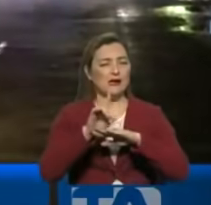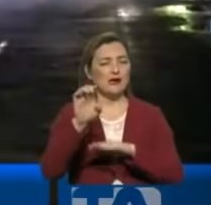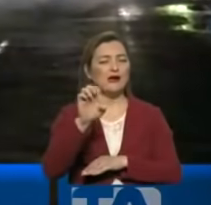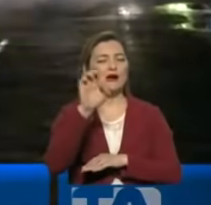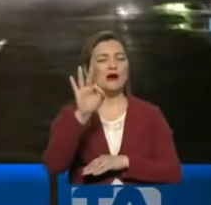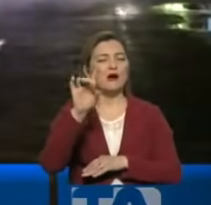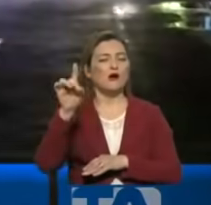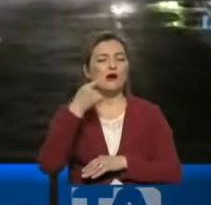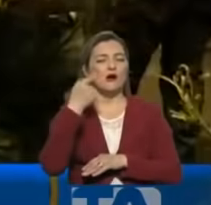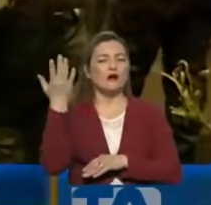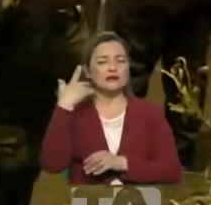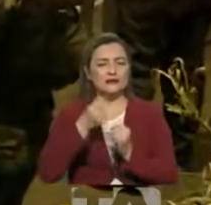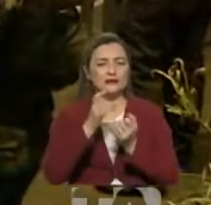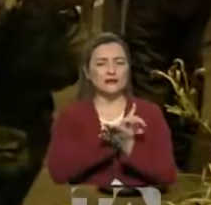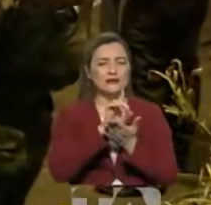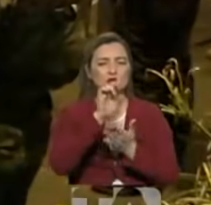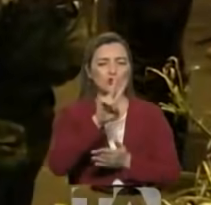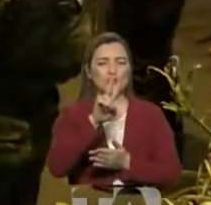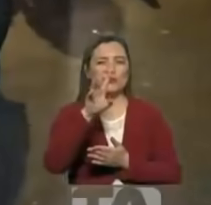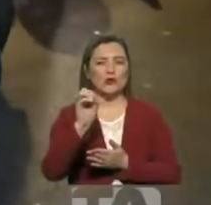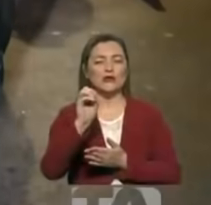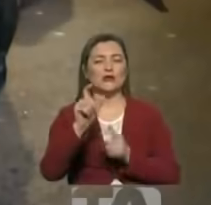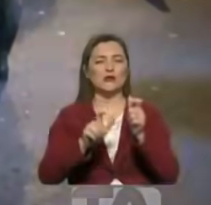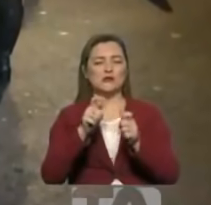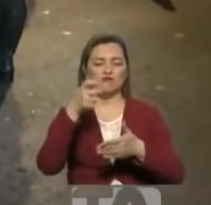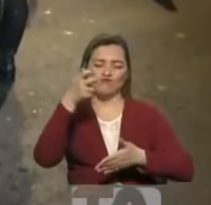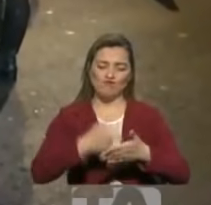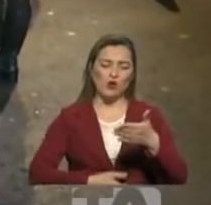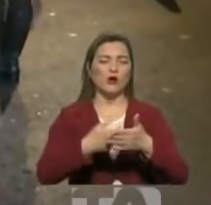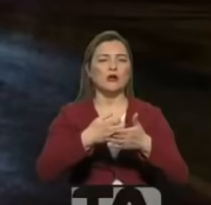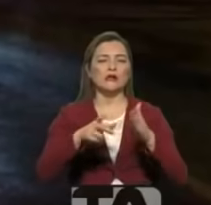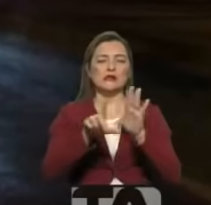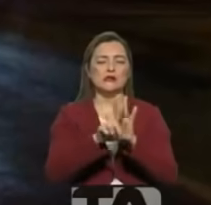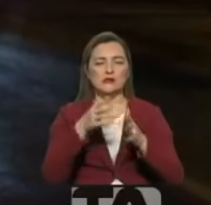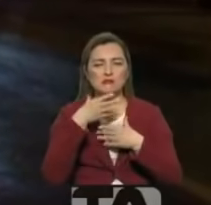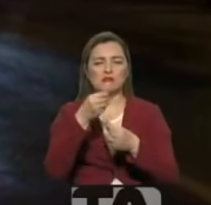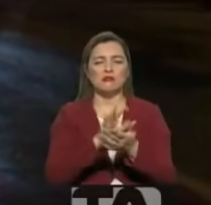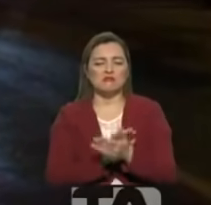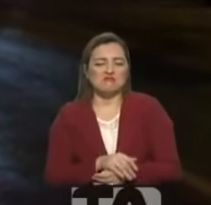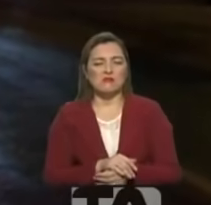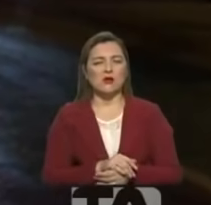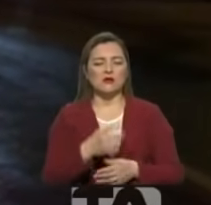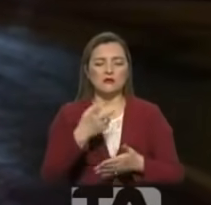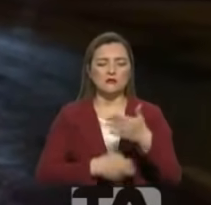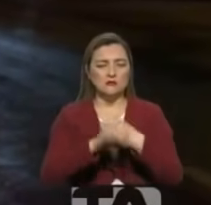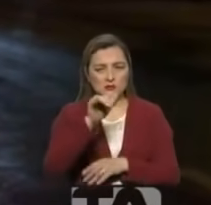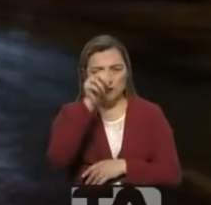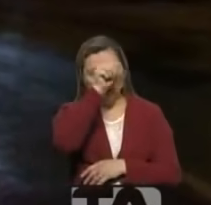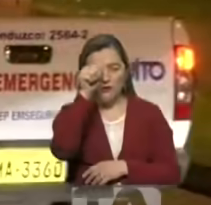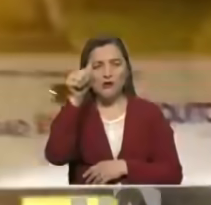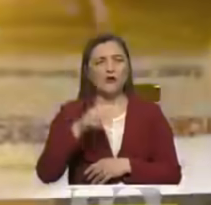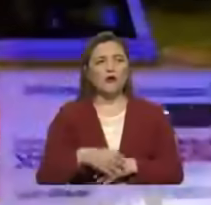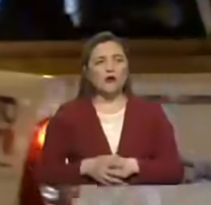fin de semana, más de 220 personas fueron sancionadas por incumplir el toque de queda. Es decir, sábado y